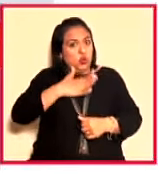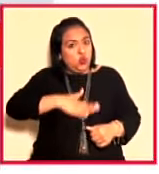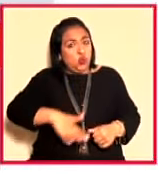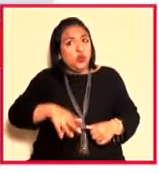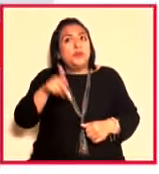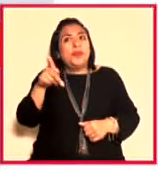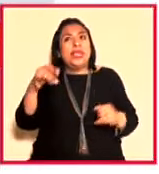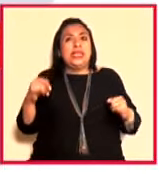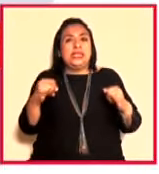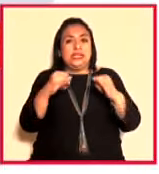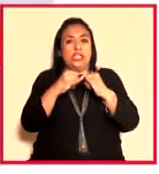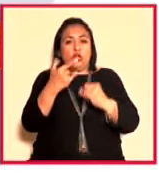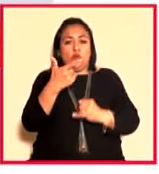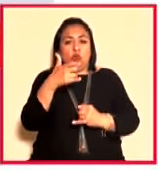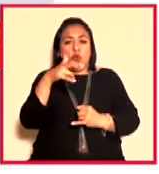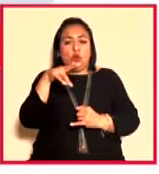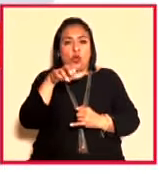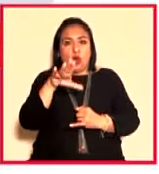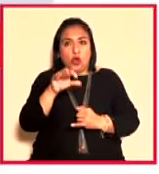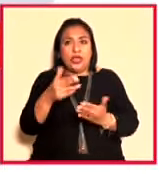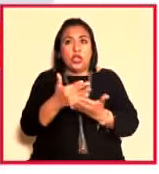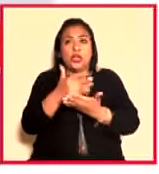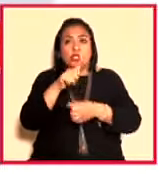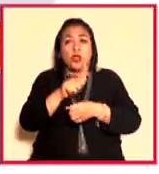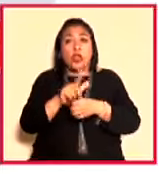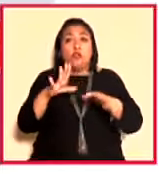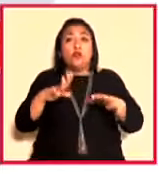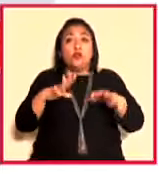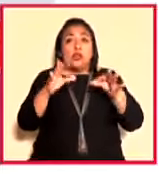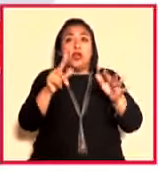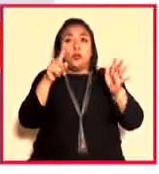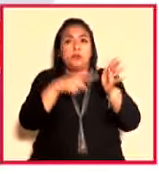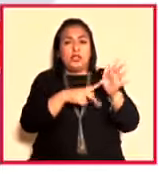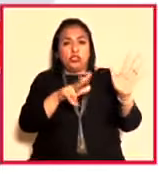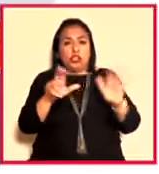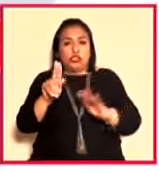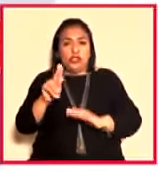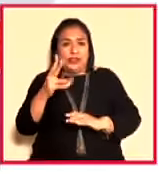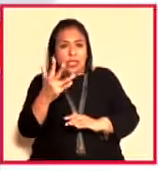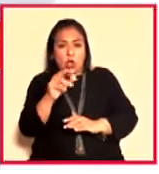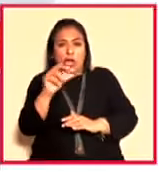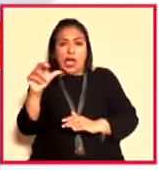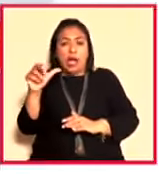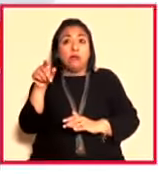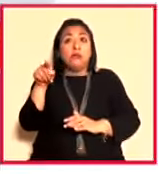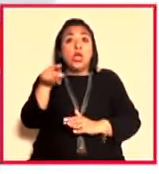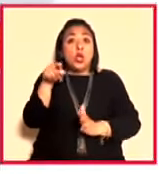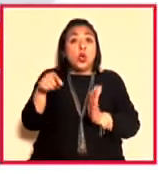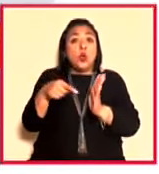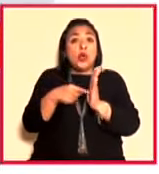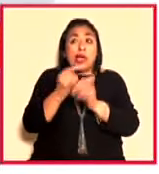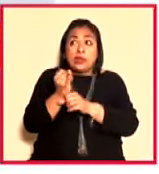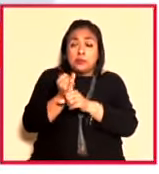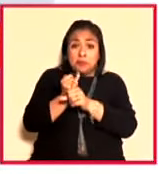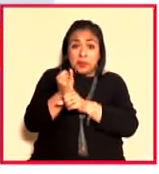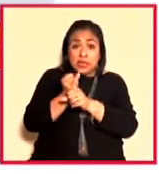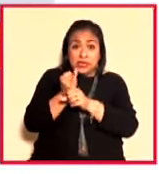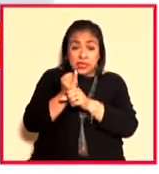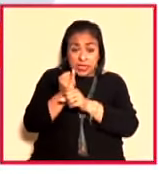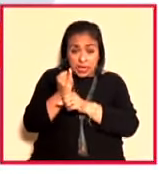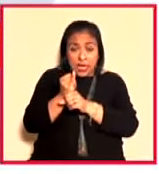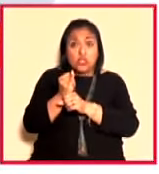Instituto Geológico Nacional, fundado en 1888 con el fin de constituirse como el espacio de investigación que